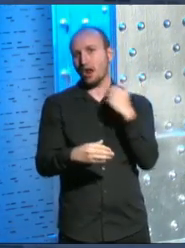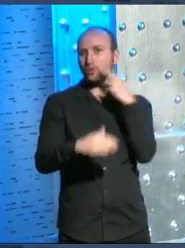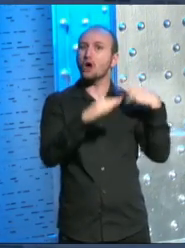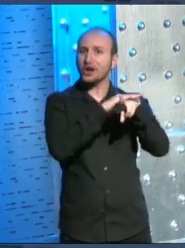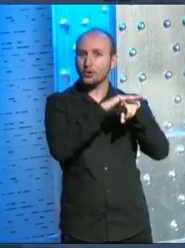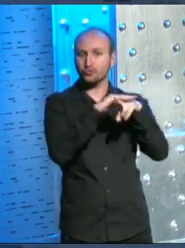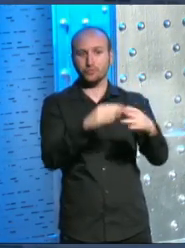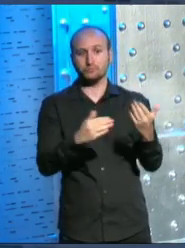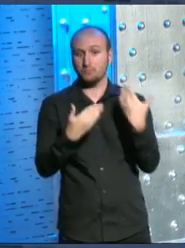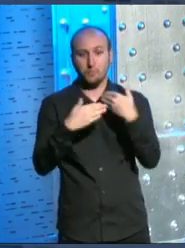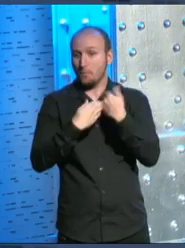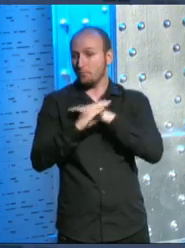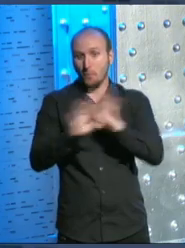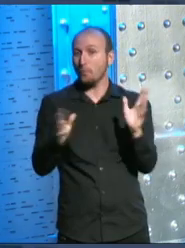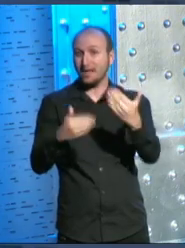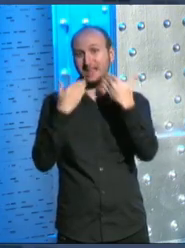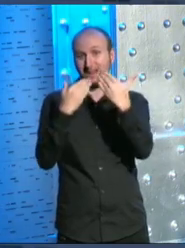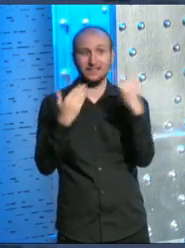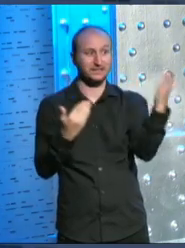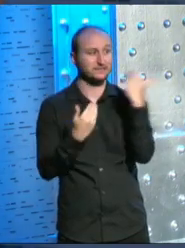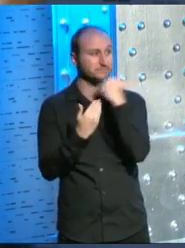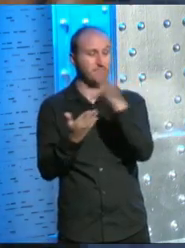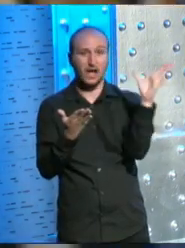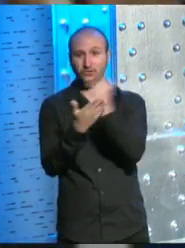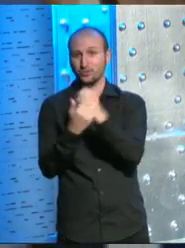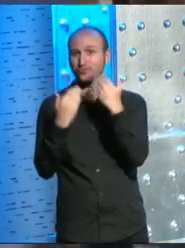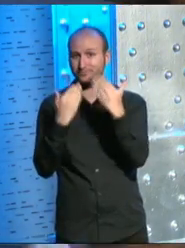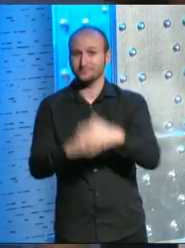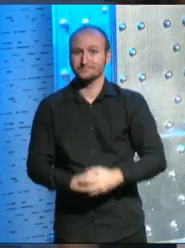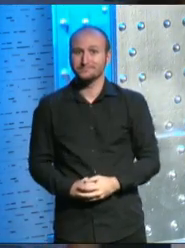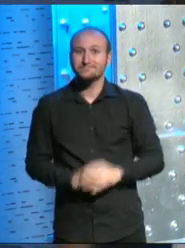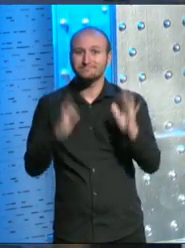que gracias y gracias a todos ustedes también.